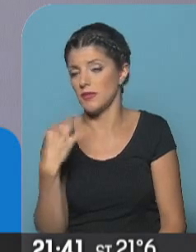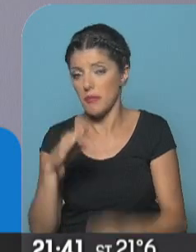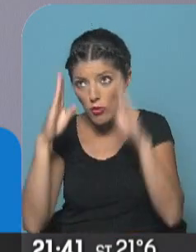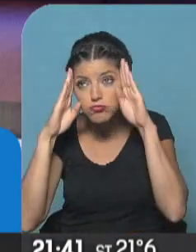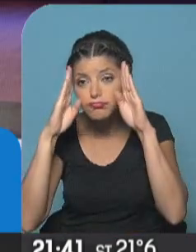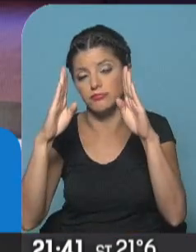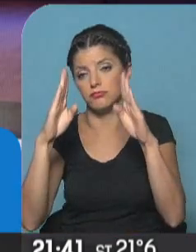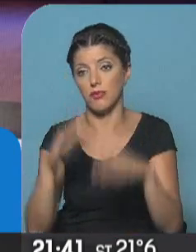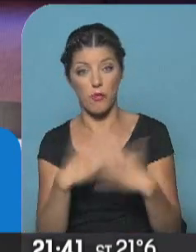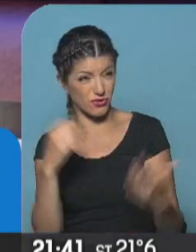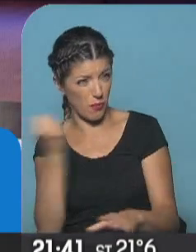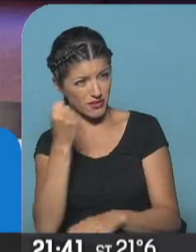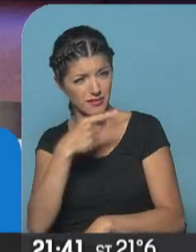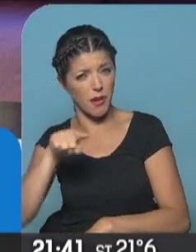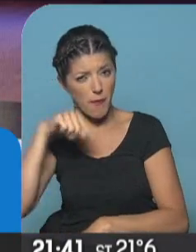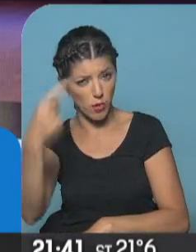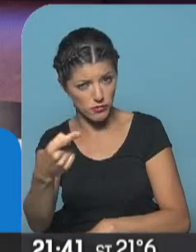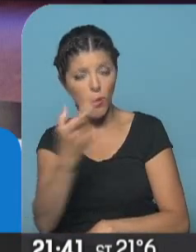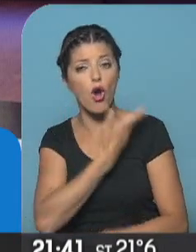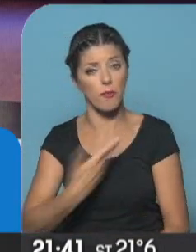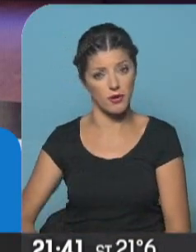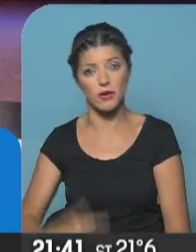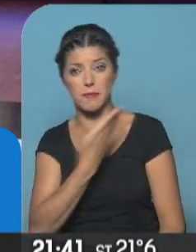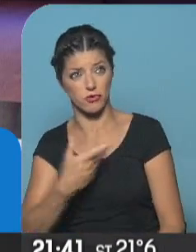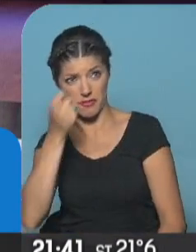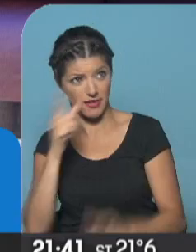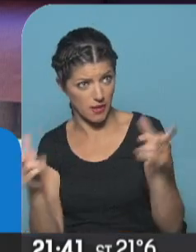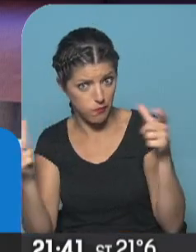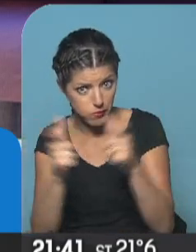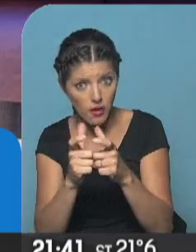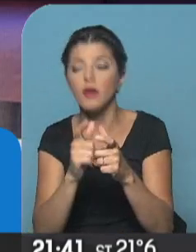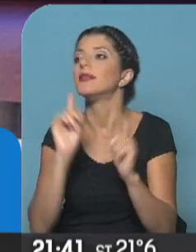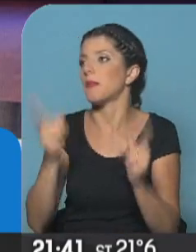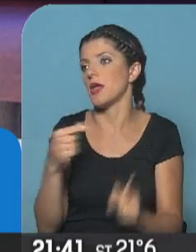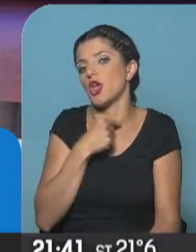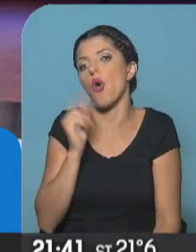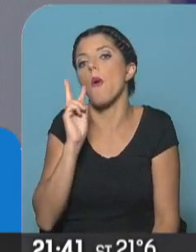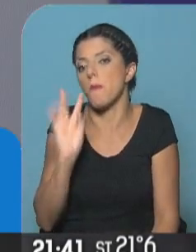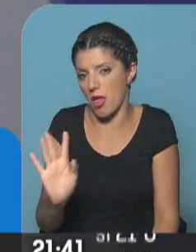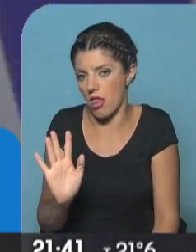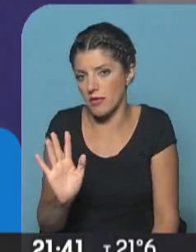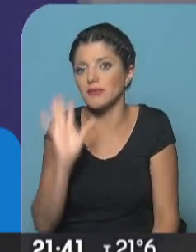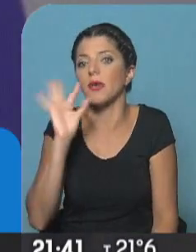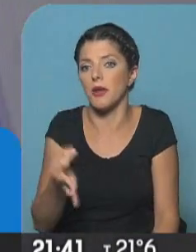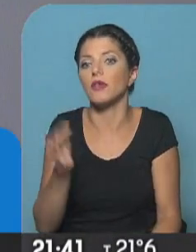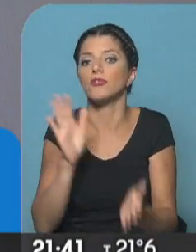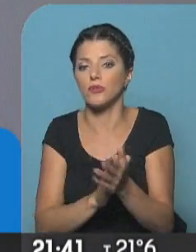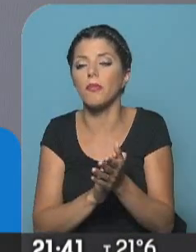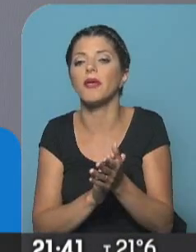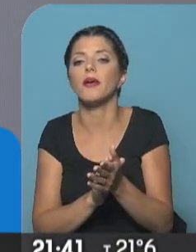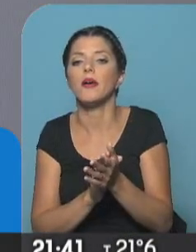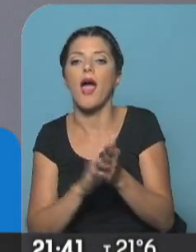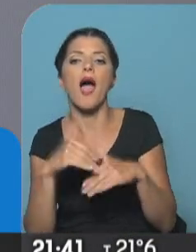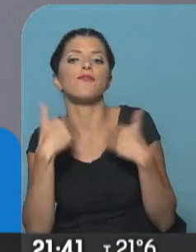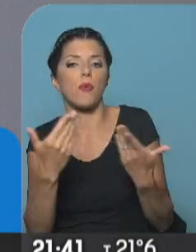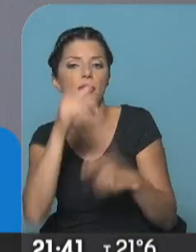Para eso es clave la reunión de la semana que viene del presidente con los gobernadores. Y a mí me gustaría ver también la devolución de los saldos en favor de los contribuyentes,